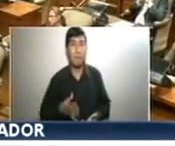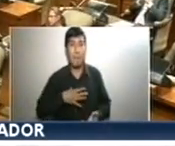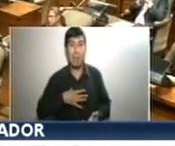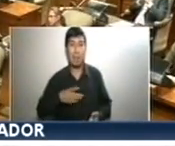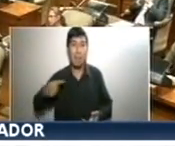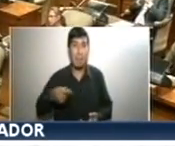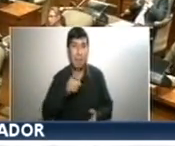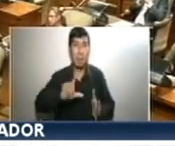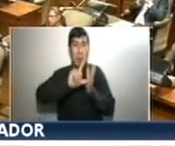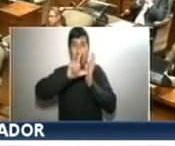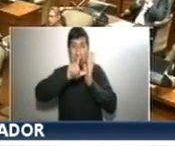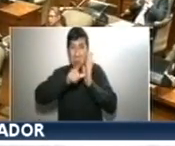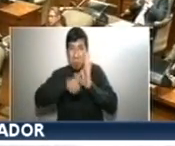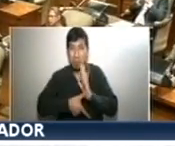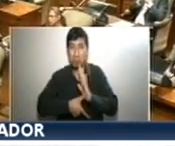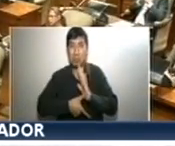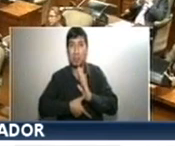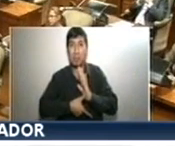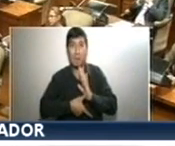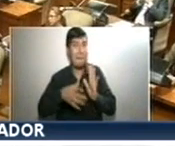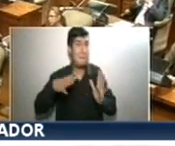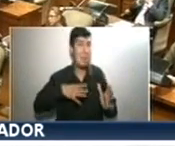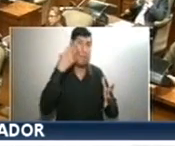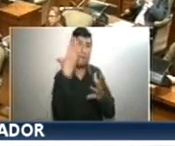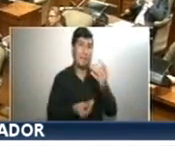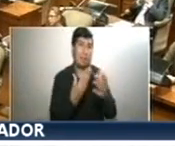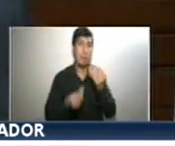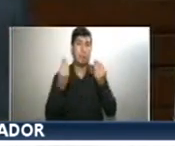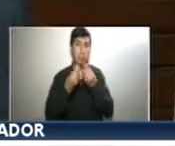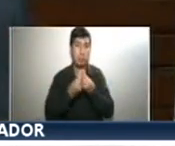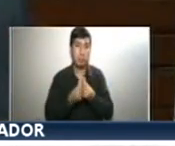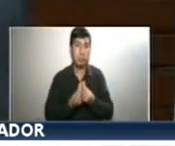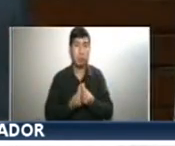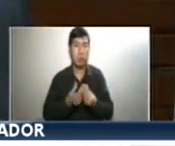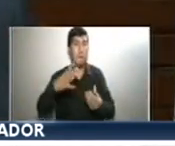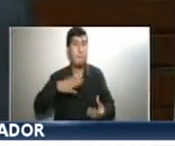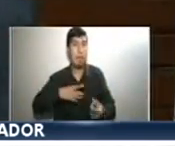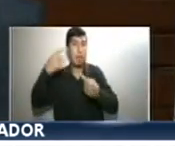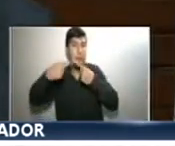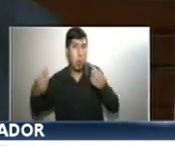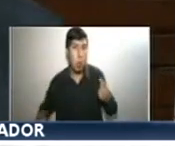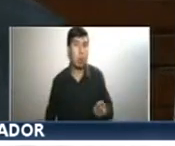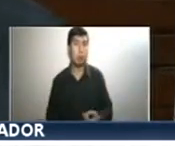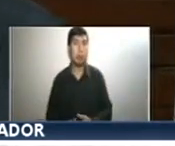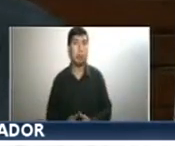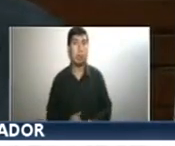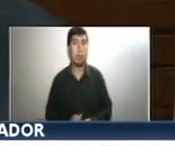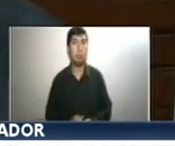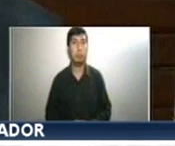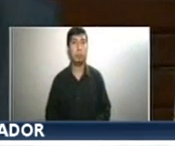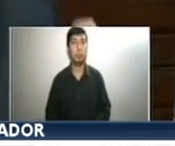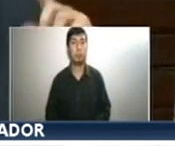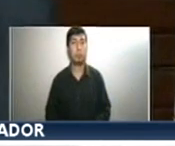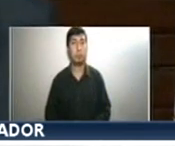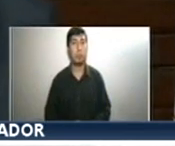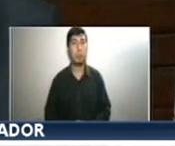y obsoleto desguazado todo el de un gobierno que no tiene la capacidad de dar respuesta dice